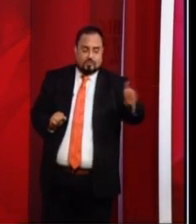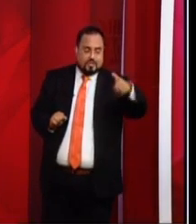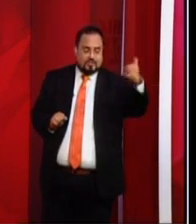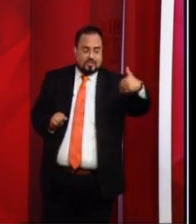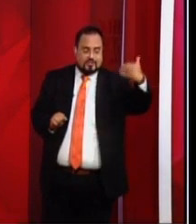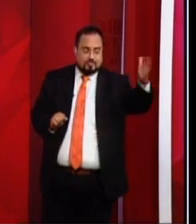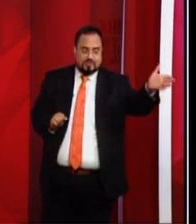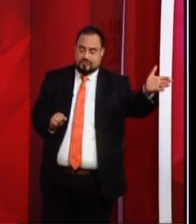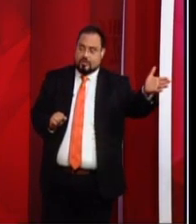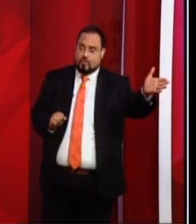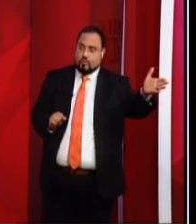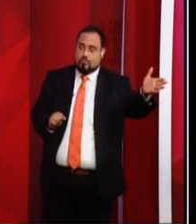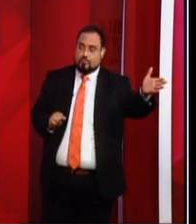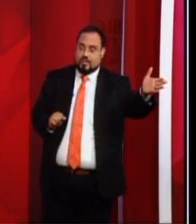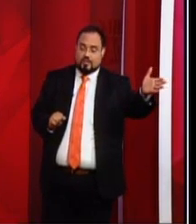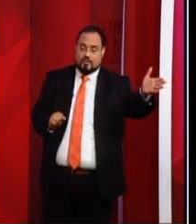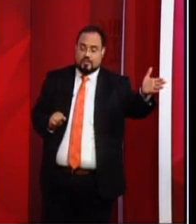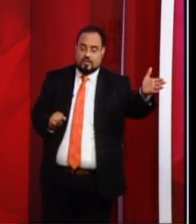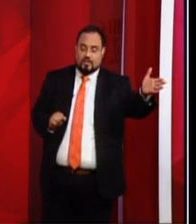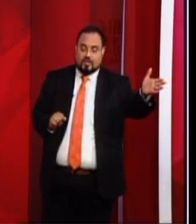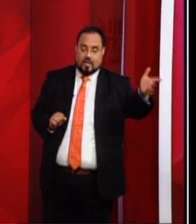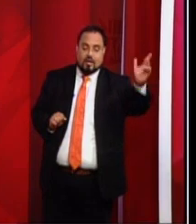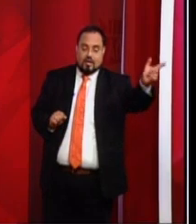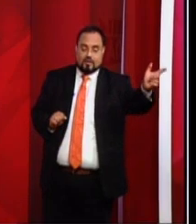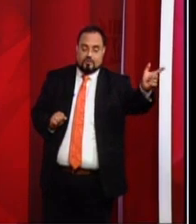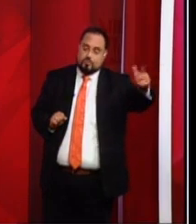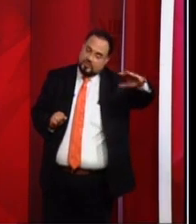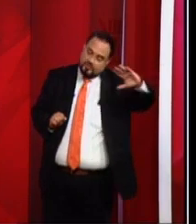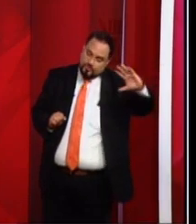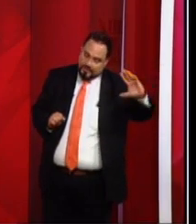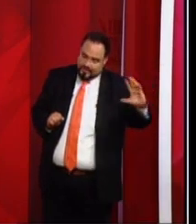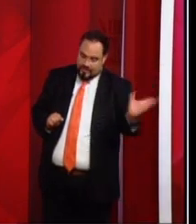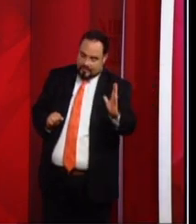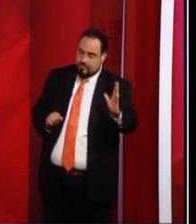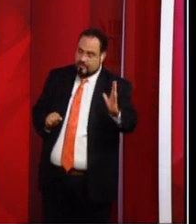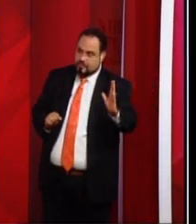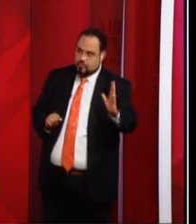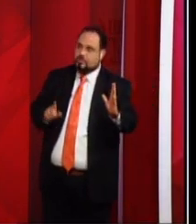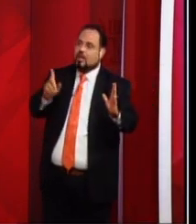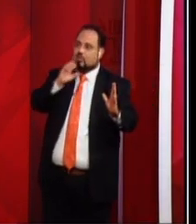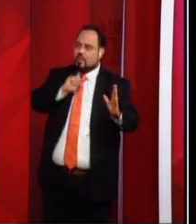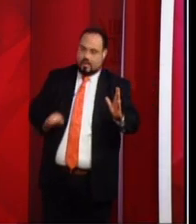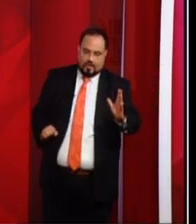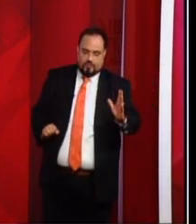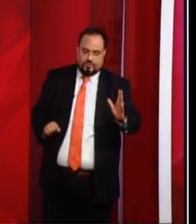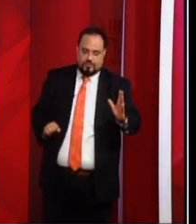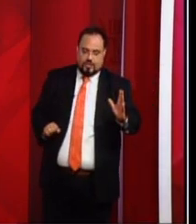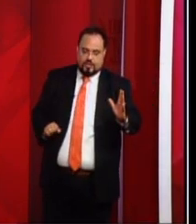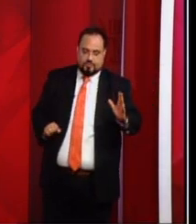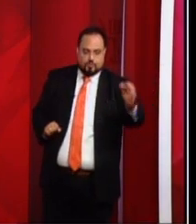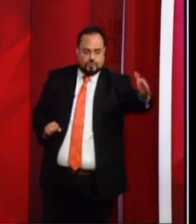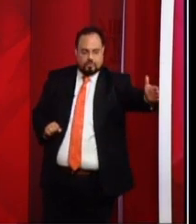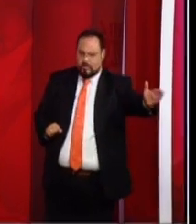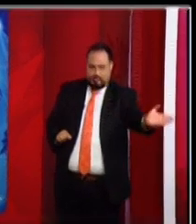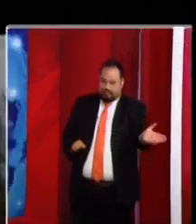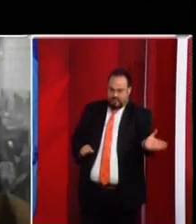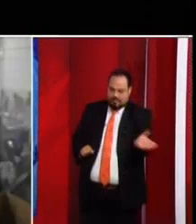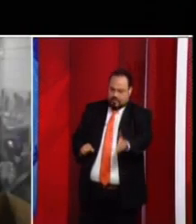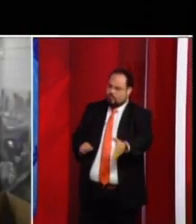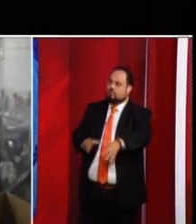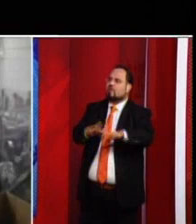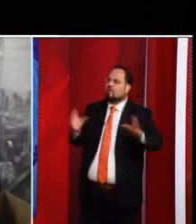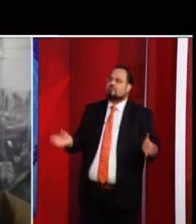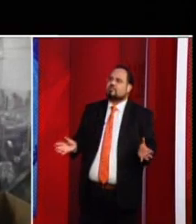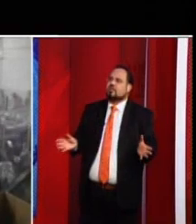ya no tenías que ser presentado como migrante ilegal ante un juez sino que directamente expulsado en qué consistía en la expulsión te